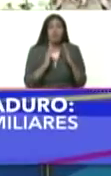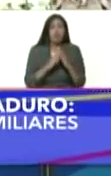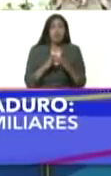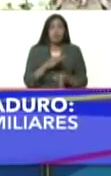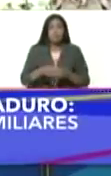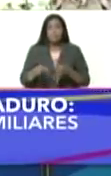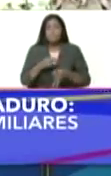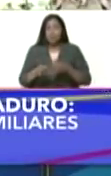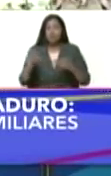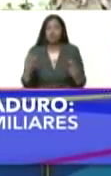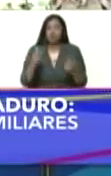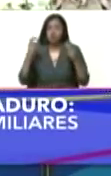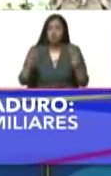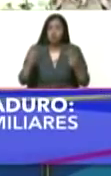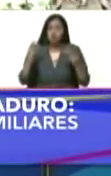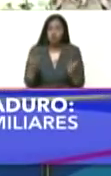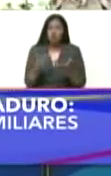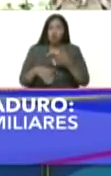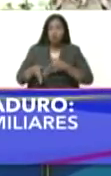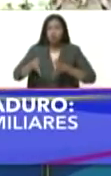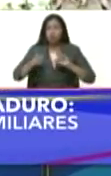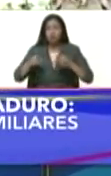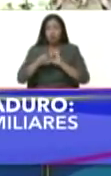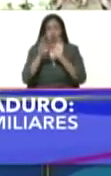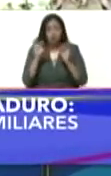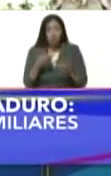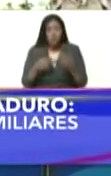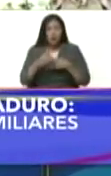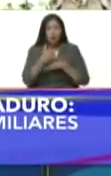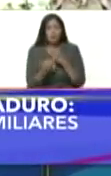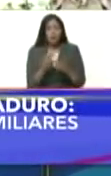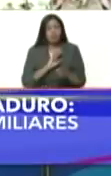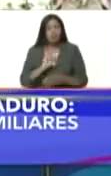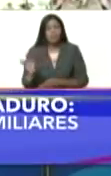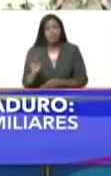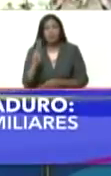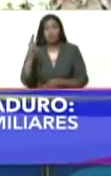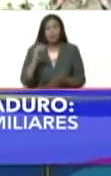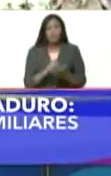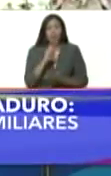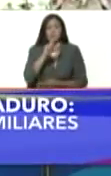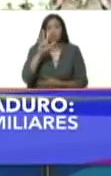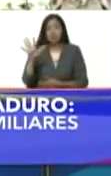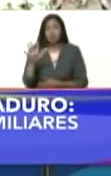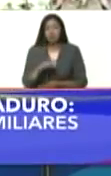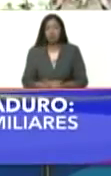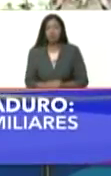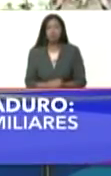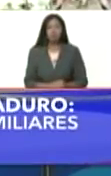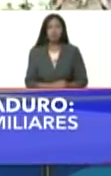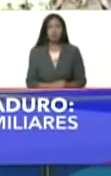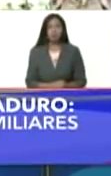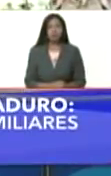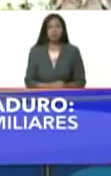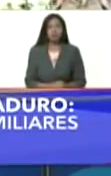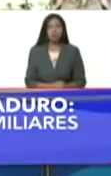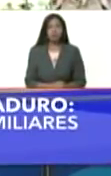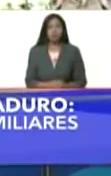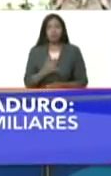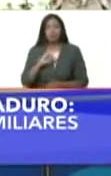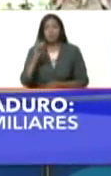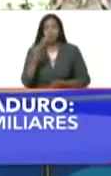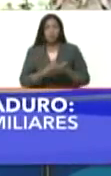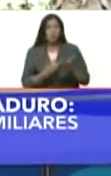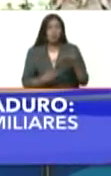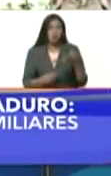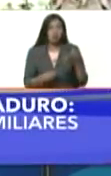Petro Incentivo al Constructor, enmarcado en el Plan de la Patria 2025. Aquí me están proponiendo,